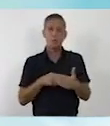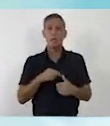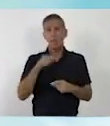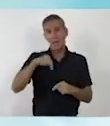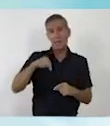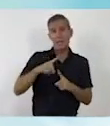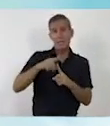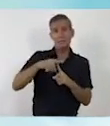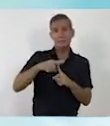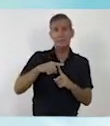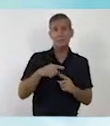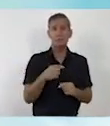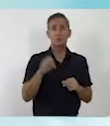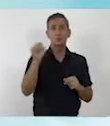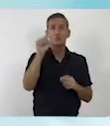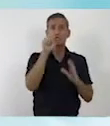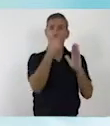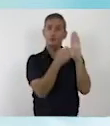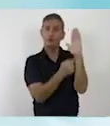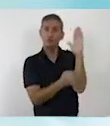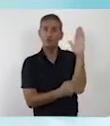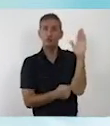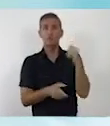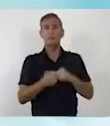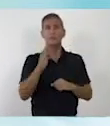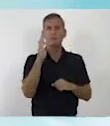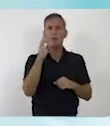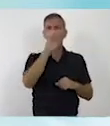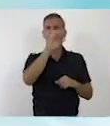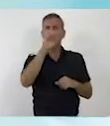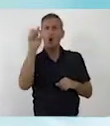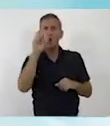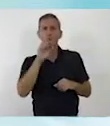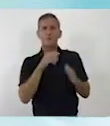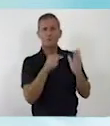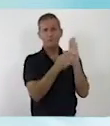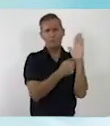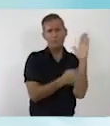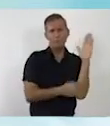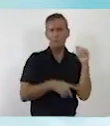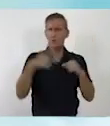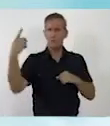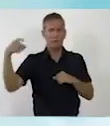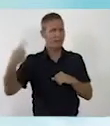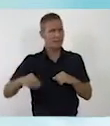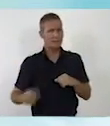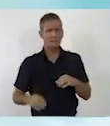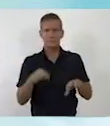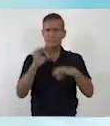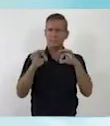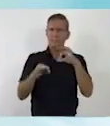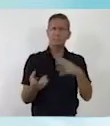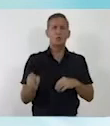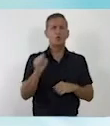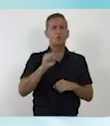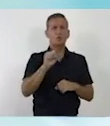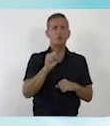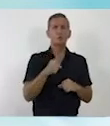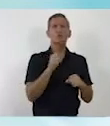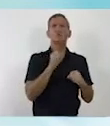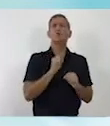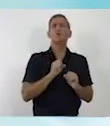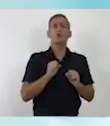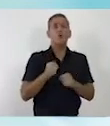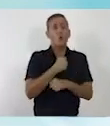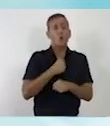proponemos, fíjense que hay una serie de sustancias representadas por sus fórmulas y van a tener una serie de ejercicios. Seleccionar sustancias simples y a partir